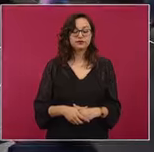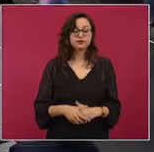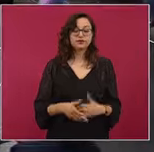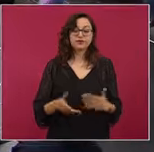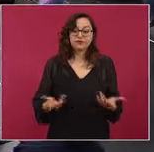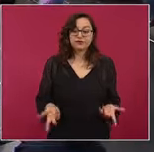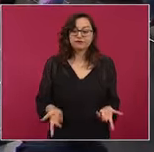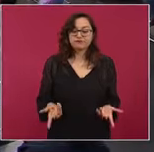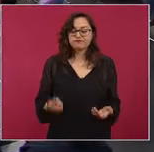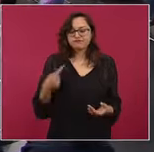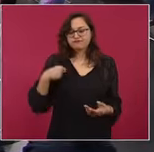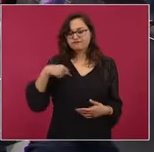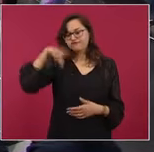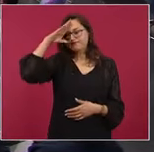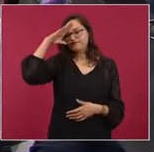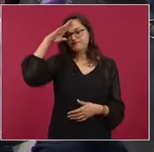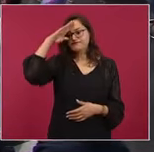Entonces, lo mejor